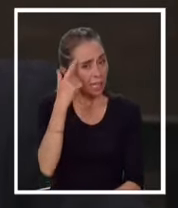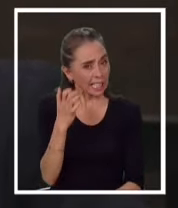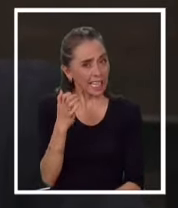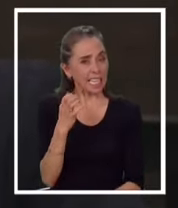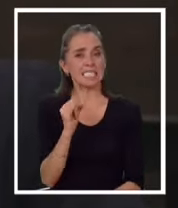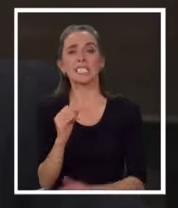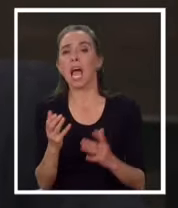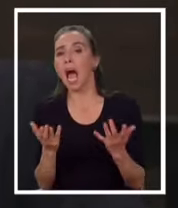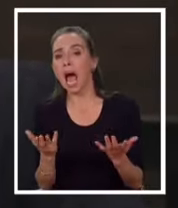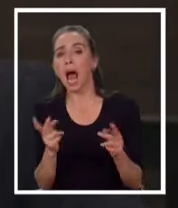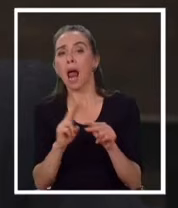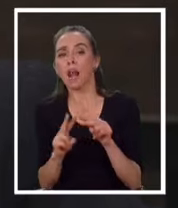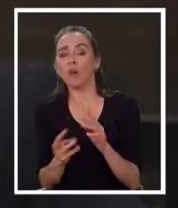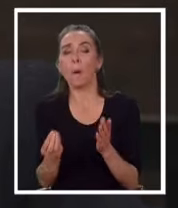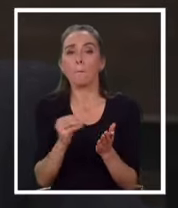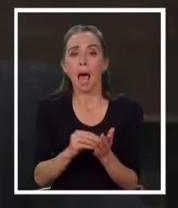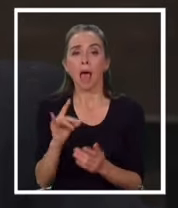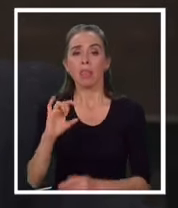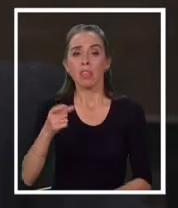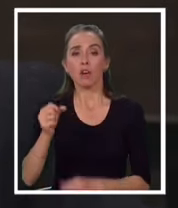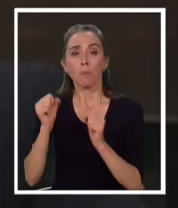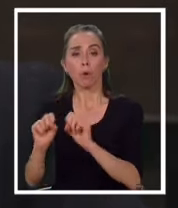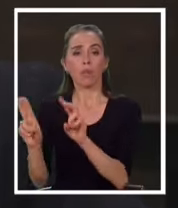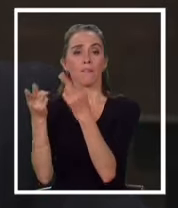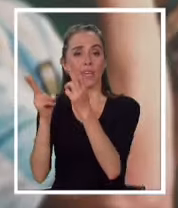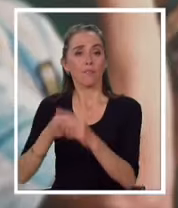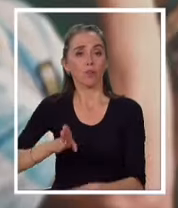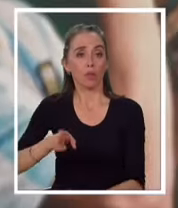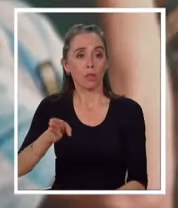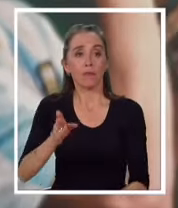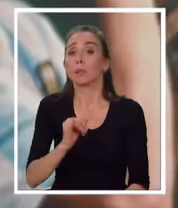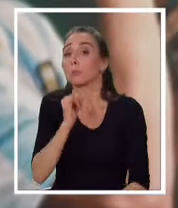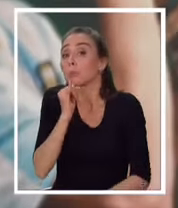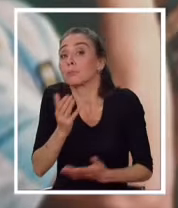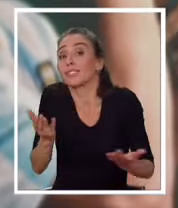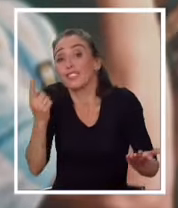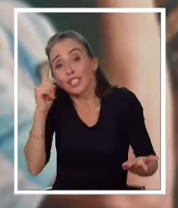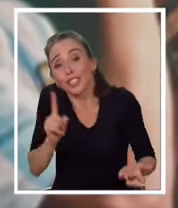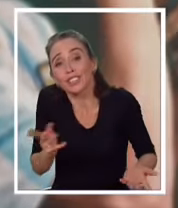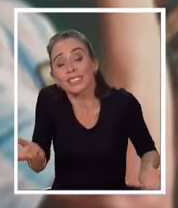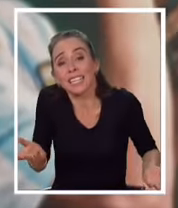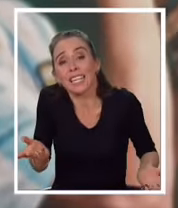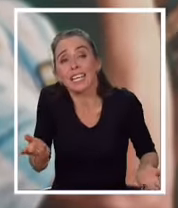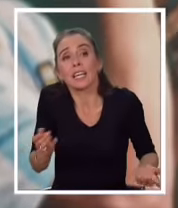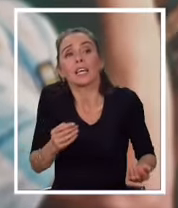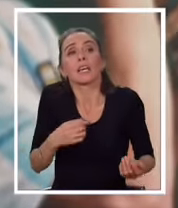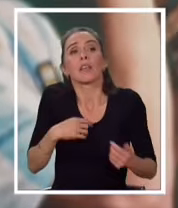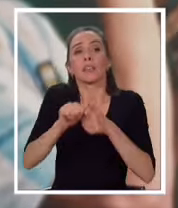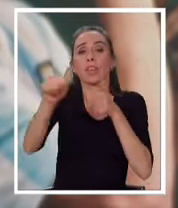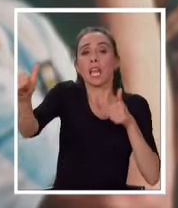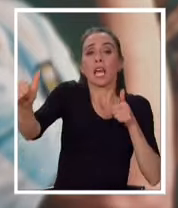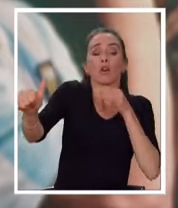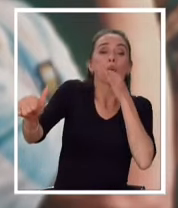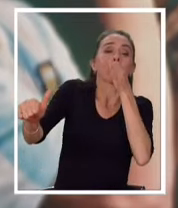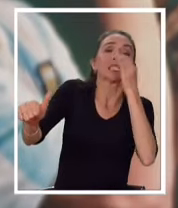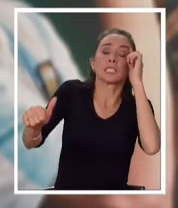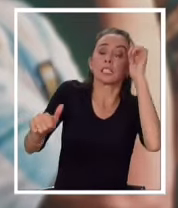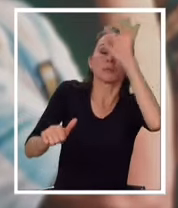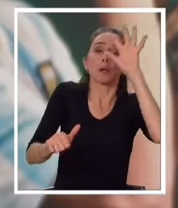hubiese hecho algo más, Diego podría estar vivo todavía? No lo sé, por eso, porque sería señalar de lejos y castigar